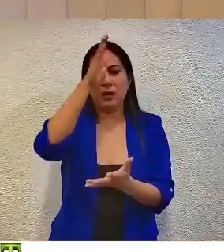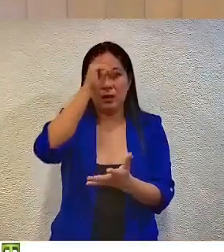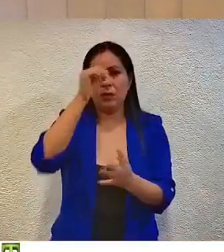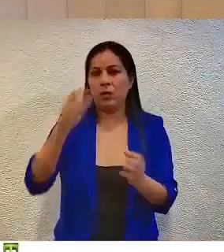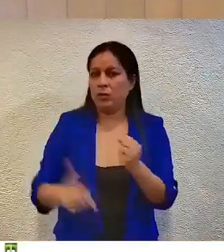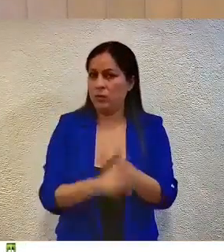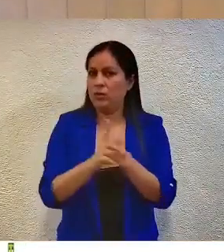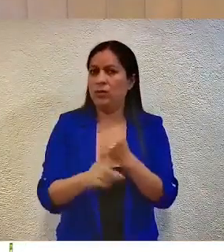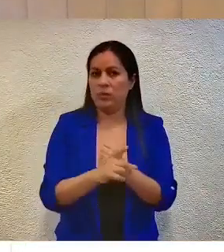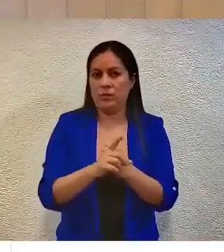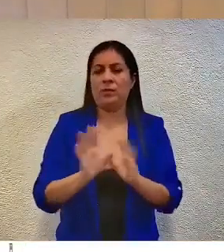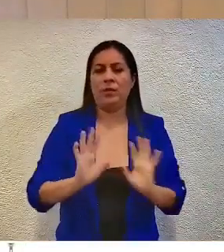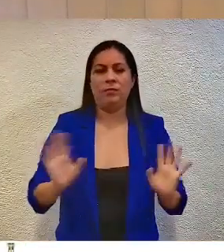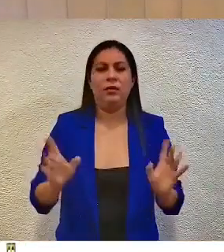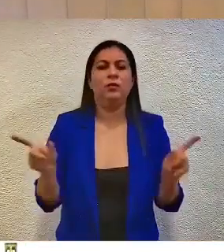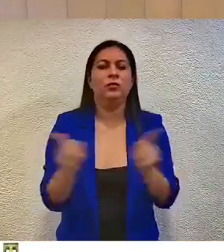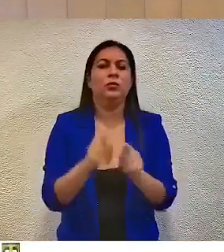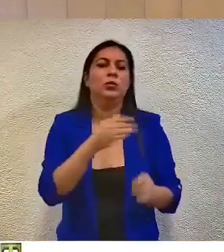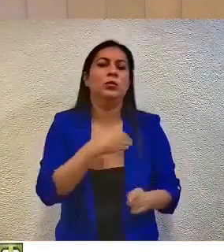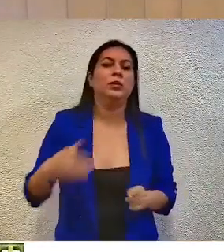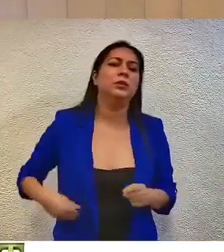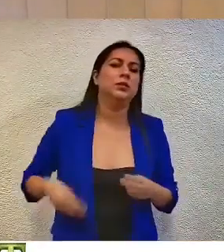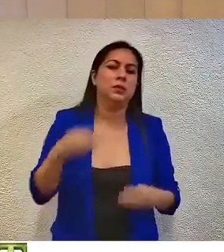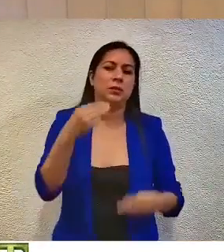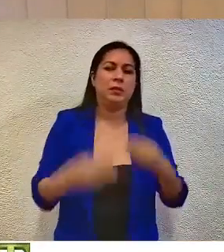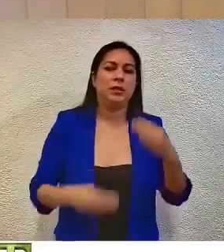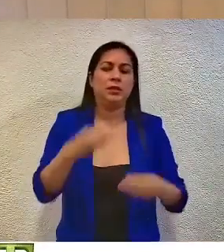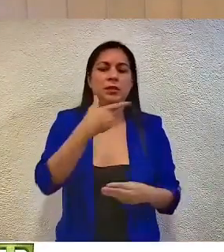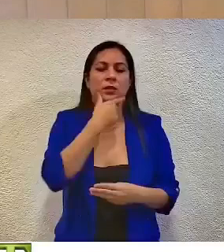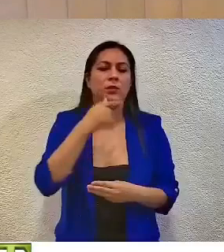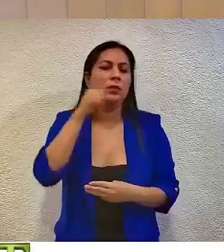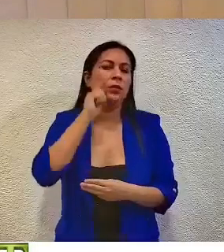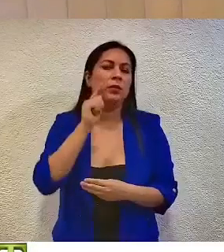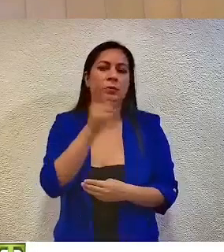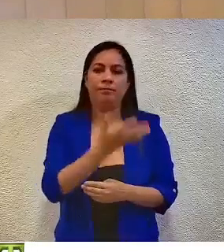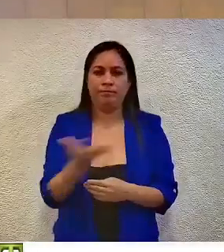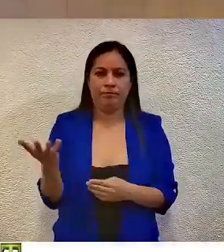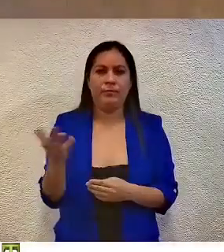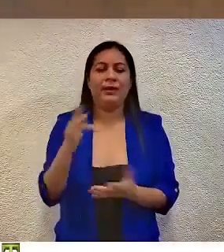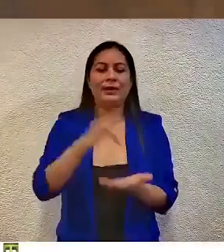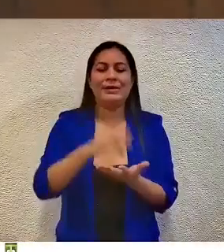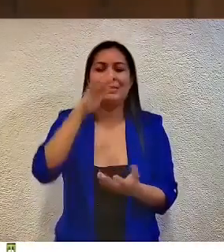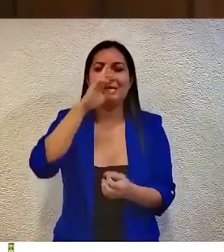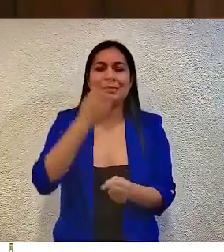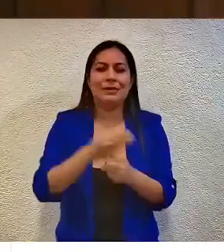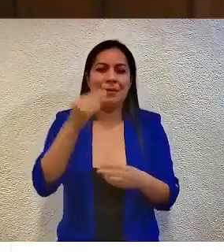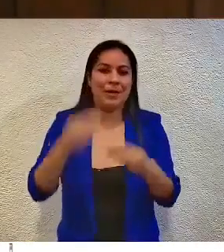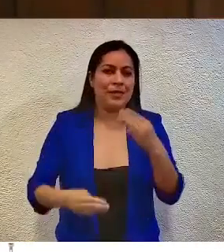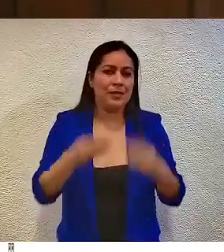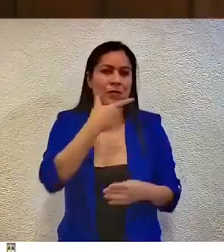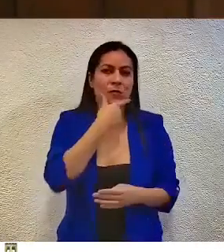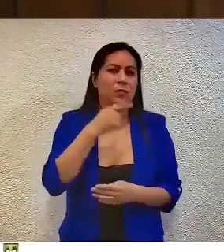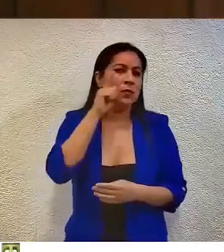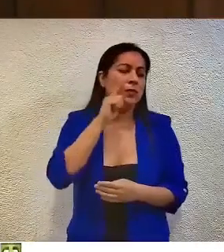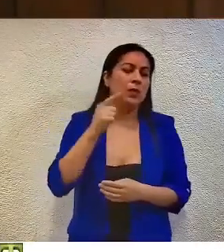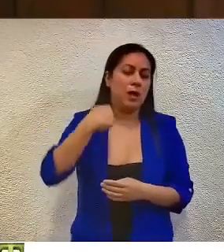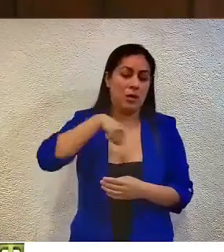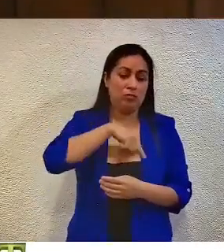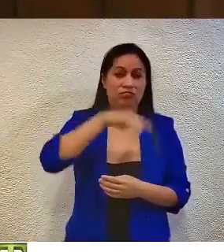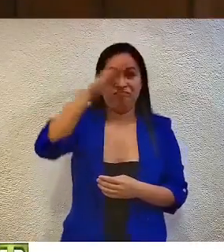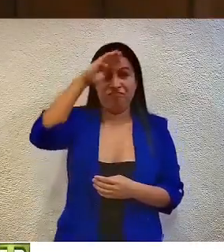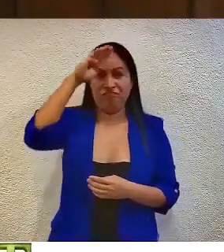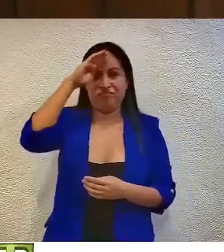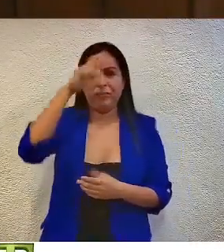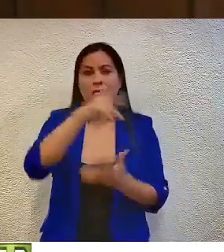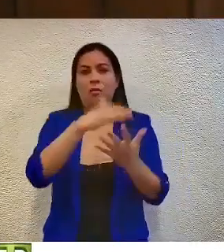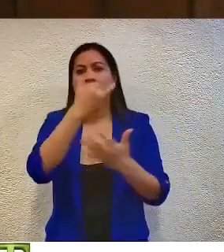controvertido. Es la cuenta, magistrada presidenta, magistradas, magistrado. Gracias, secretario. Magistradas, magistrado, está a nuestra consideración